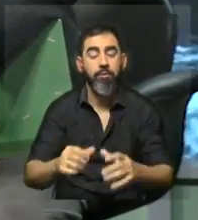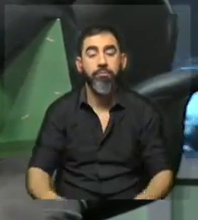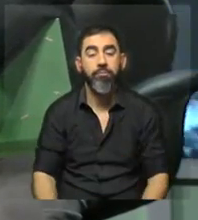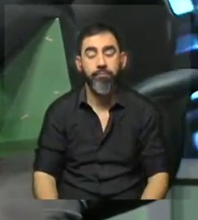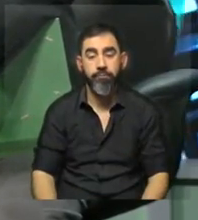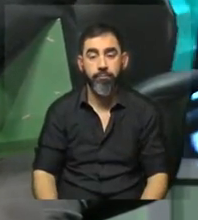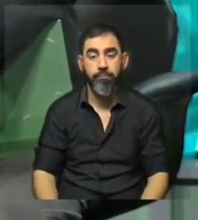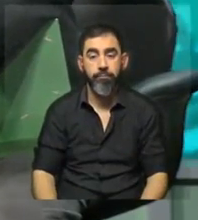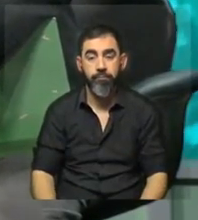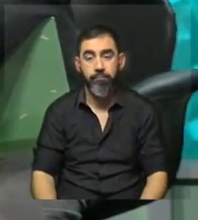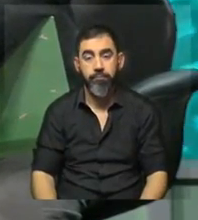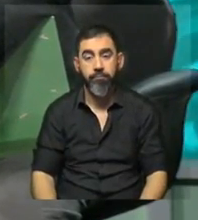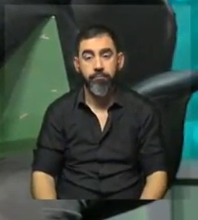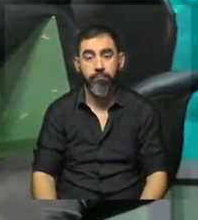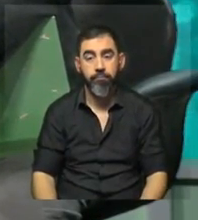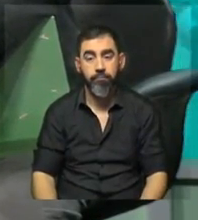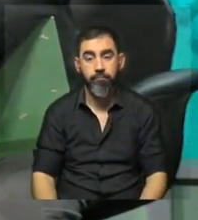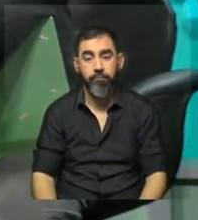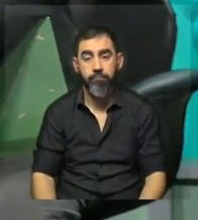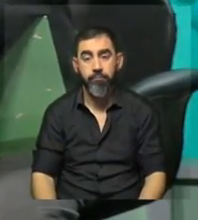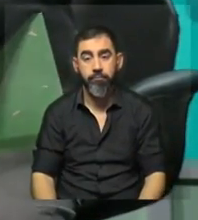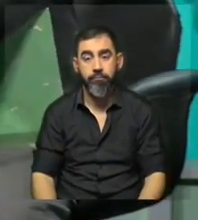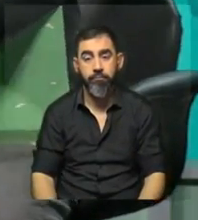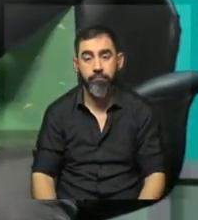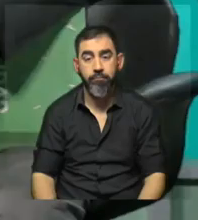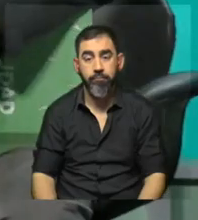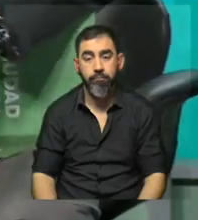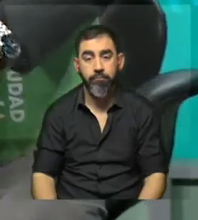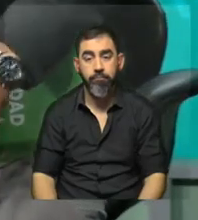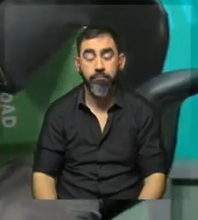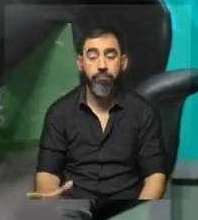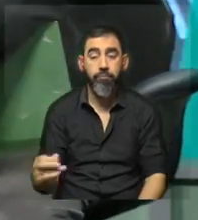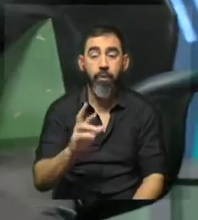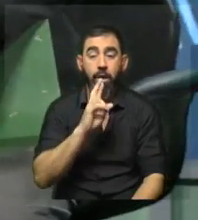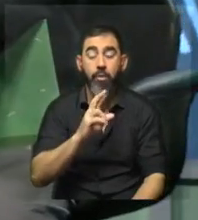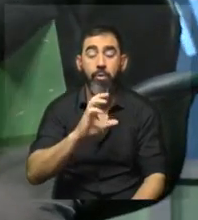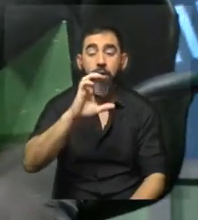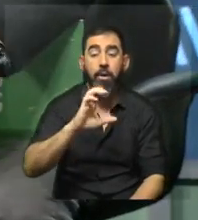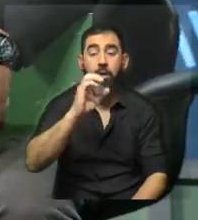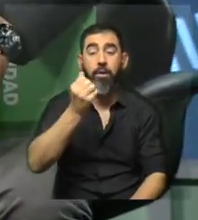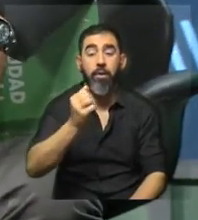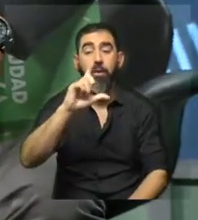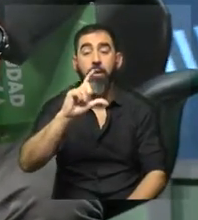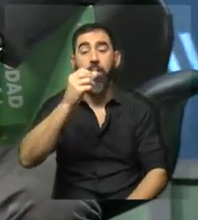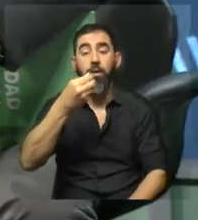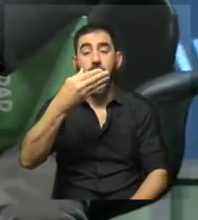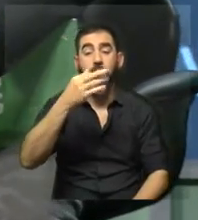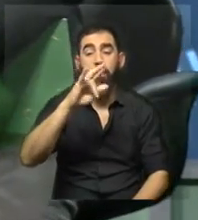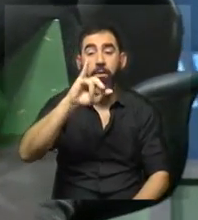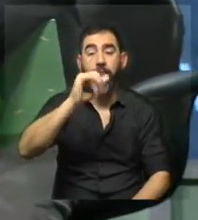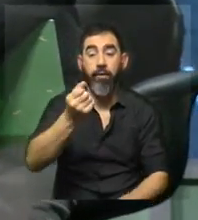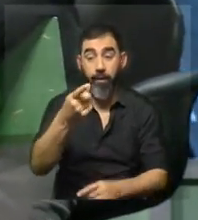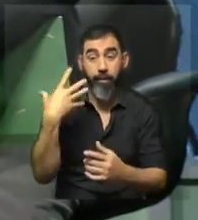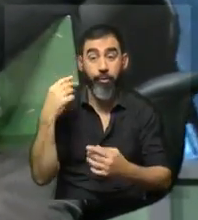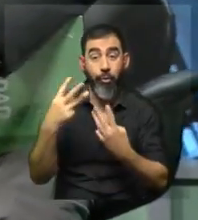año. Parecería ser Bueno, todo eso que después desembocó en la renuncia de Luis Calabria, que era precisamente el